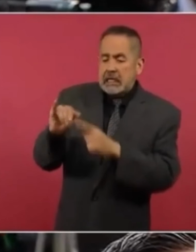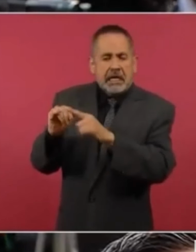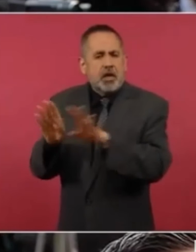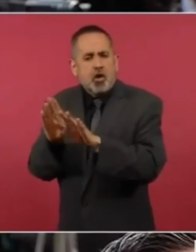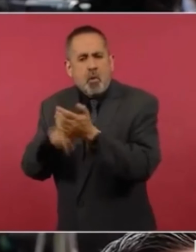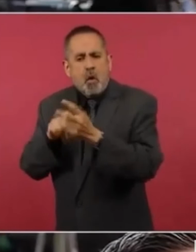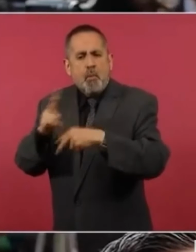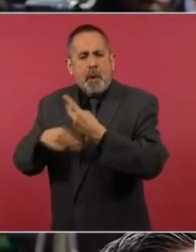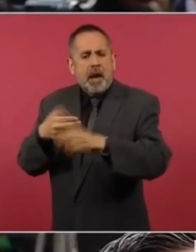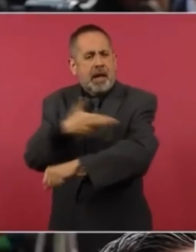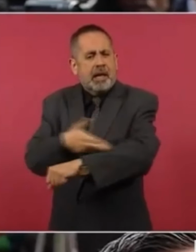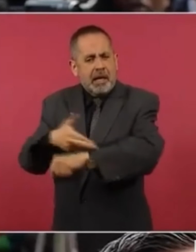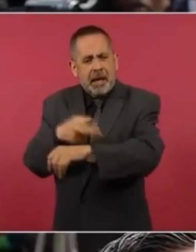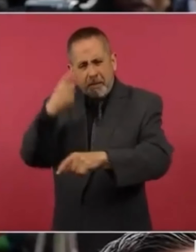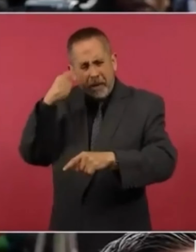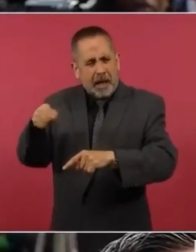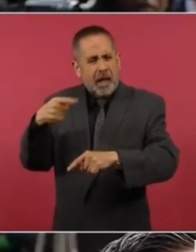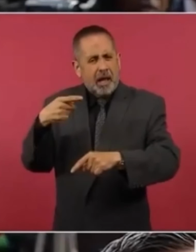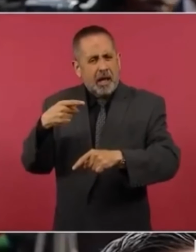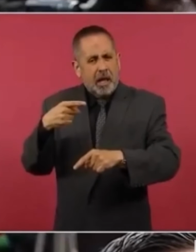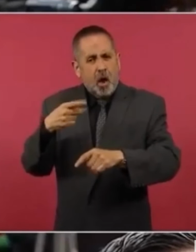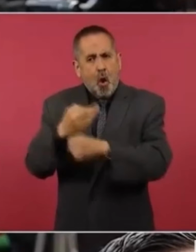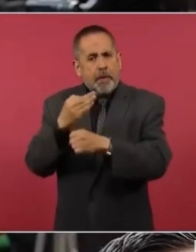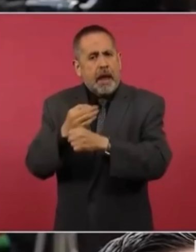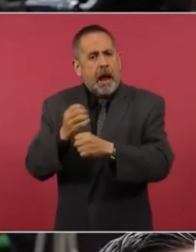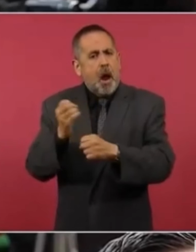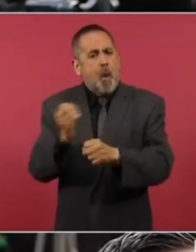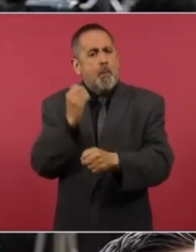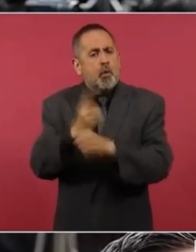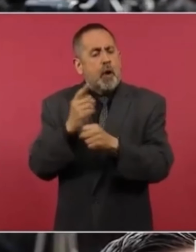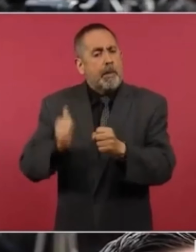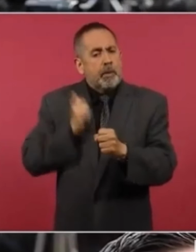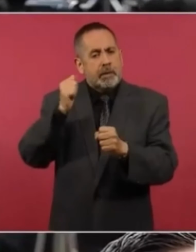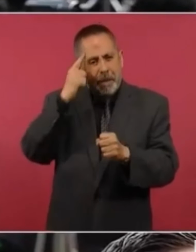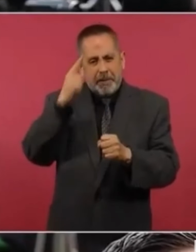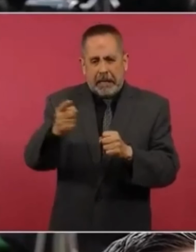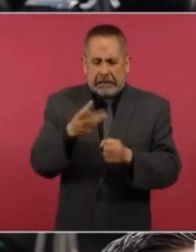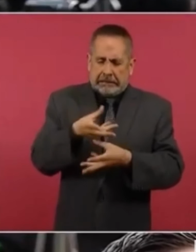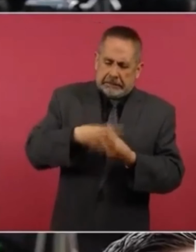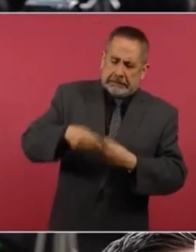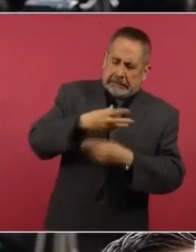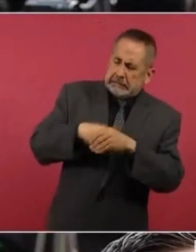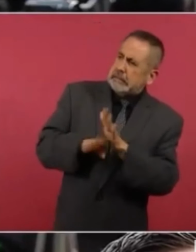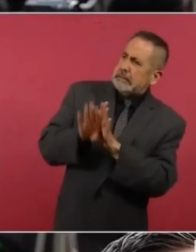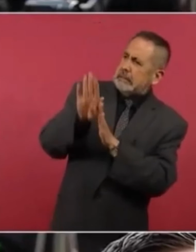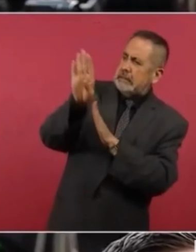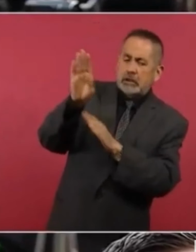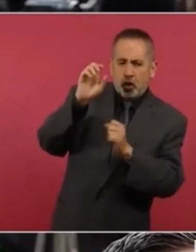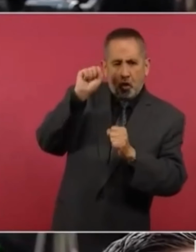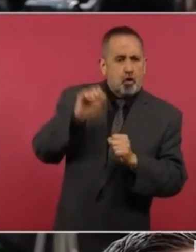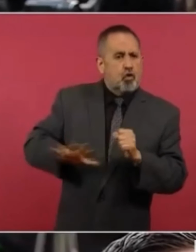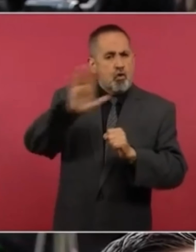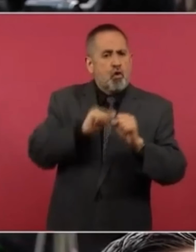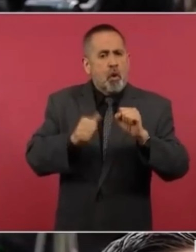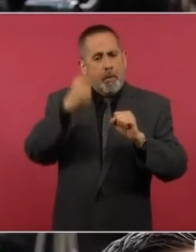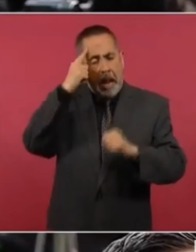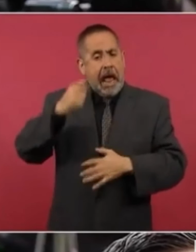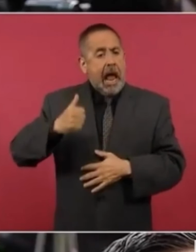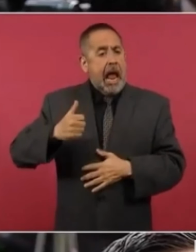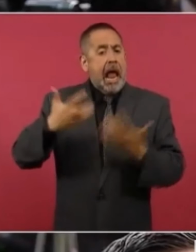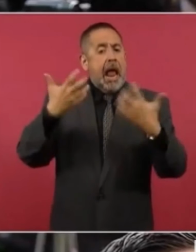para aprovechar esta oportunidad sobre la resiliencia de la cadena de suministro continental para que las empresas